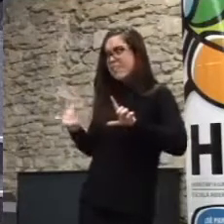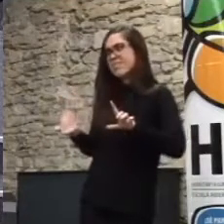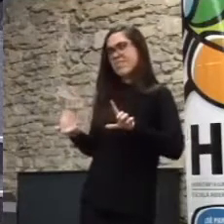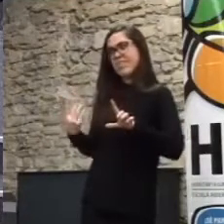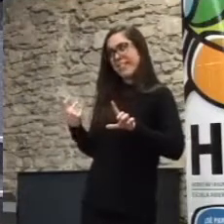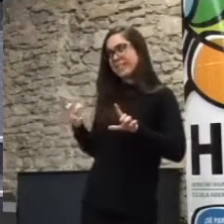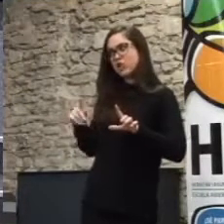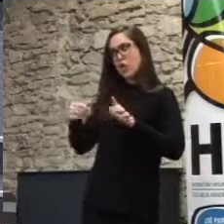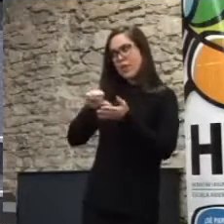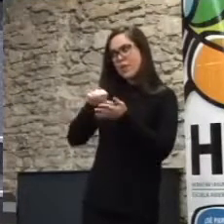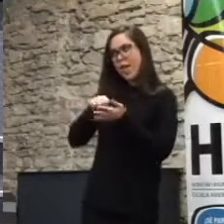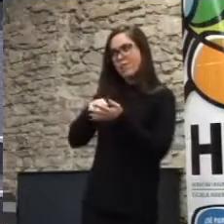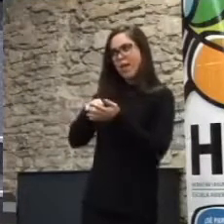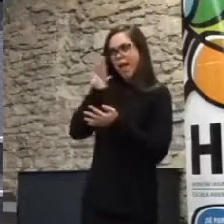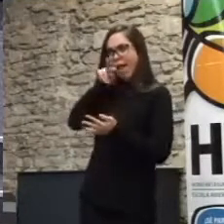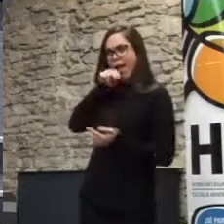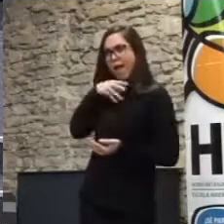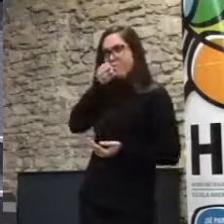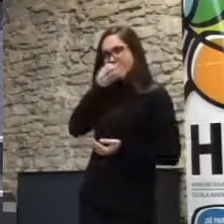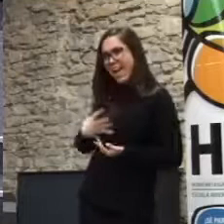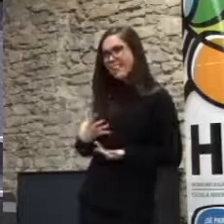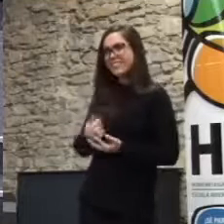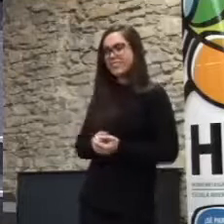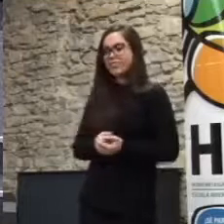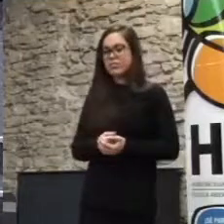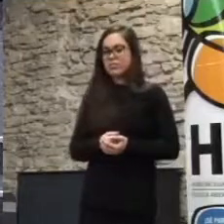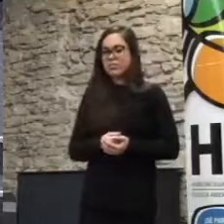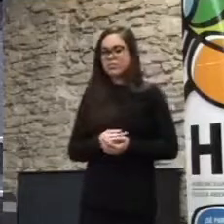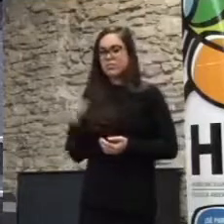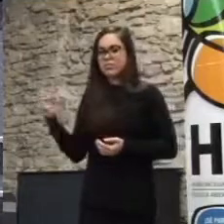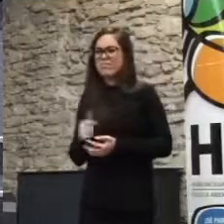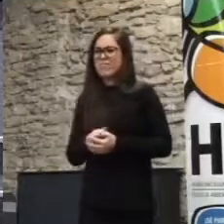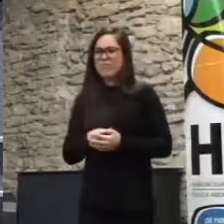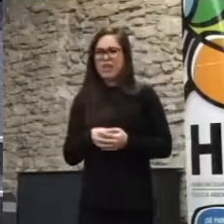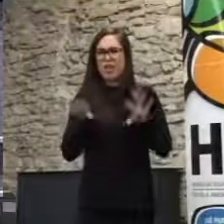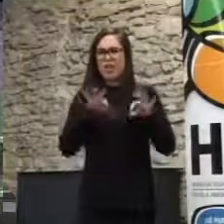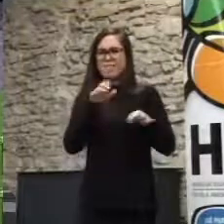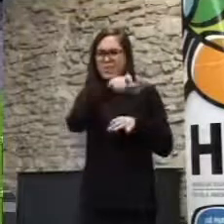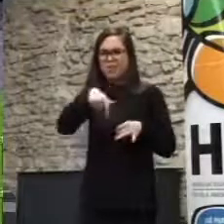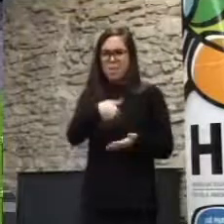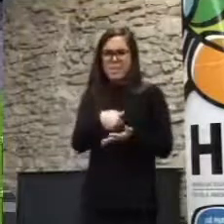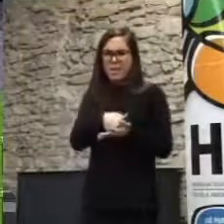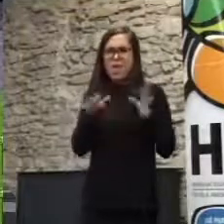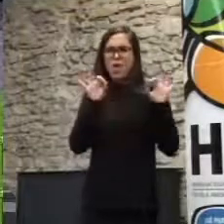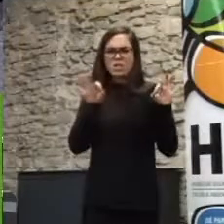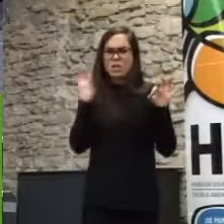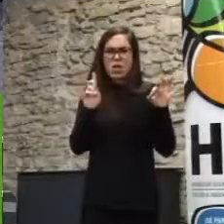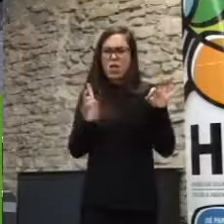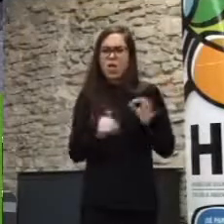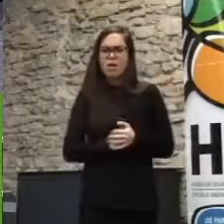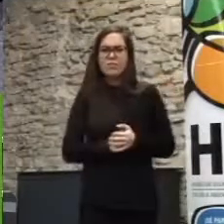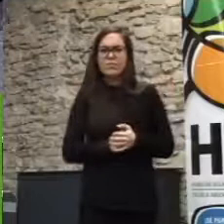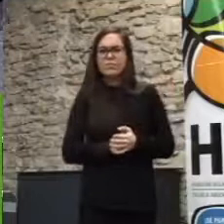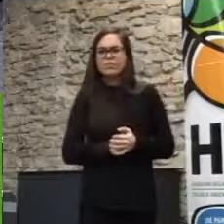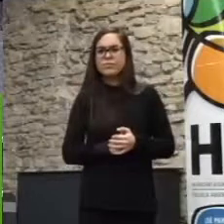de quién esté, da igual quién esté al frente de la institución. Nadie te pide eso, Aitor. No. Nadie te pide que hables bien de la ciudad. Ellos te piden,